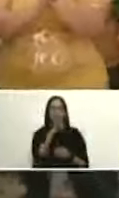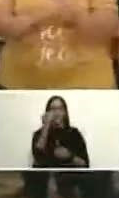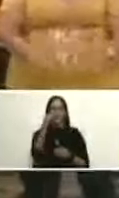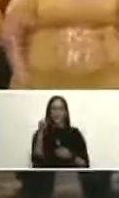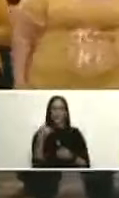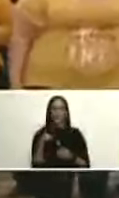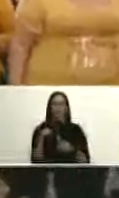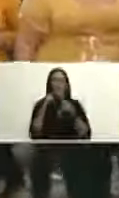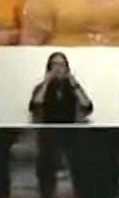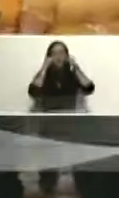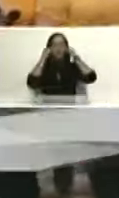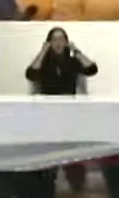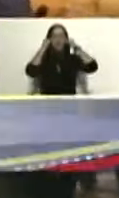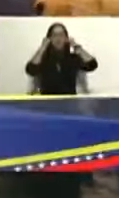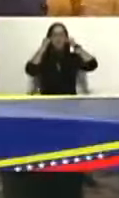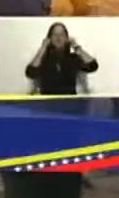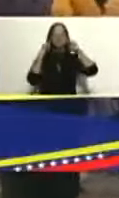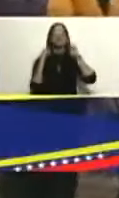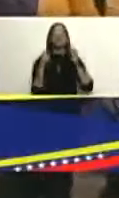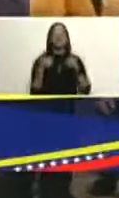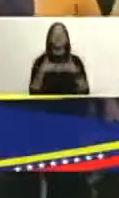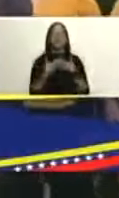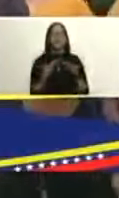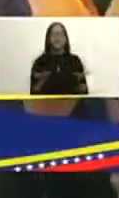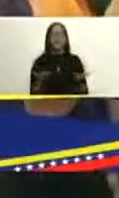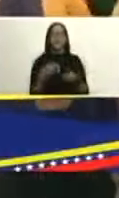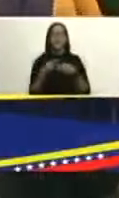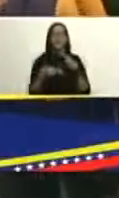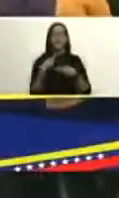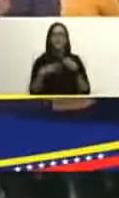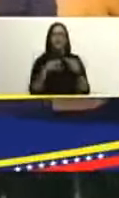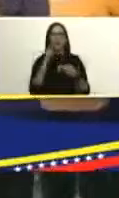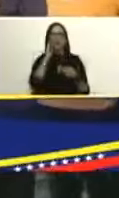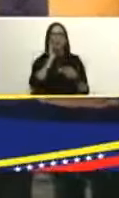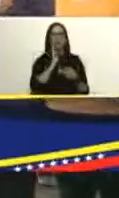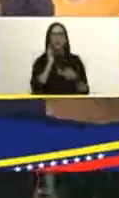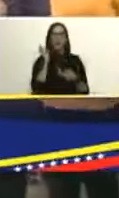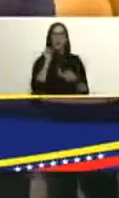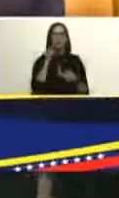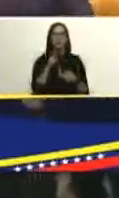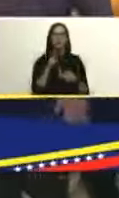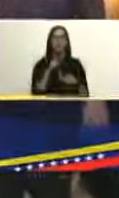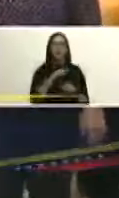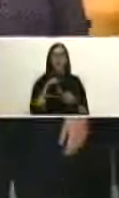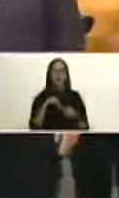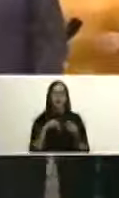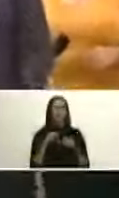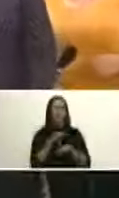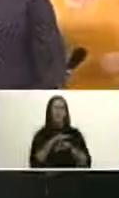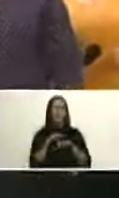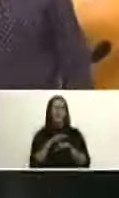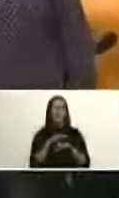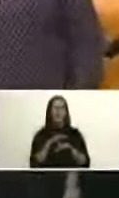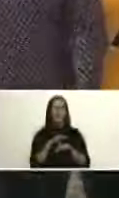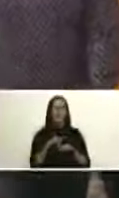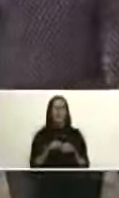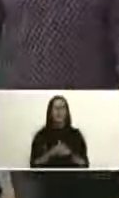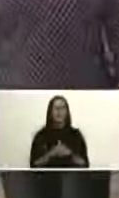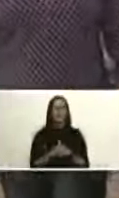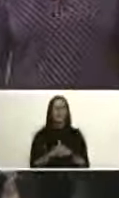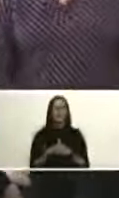y las zulianas. ¿Y qué regalo le ha dado la Revolución Bolivariana a usted, nuestra ministra Yelixe